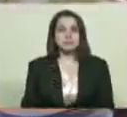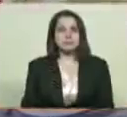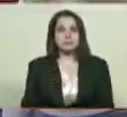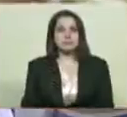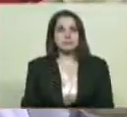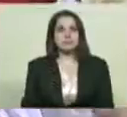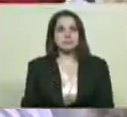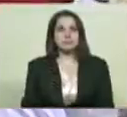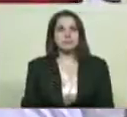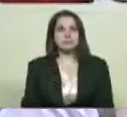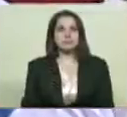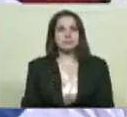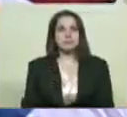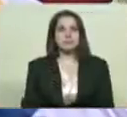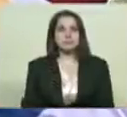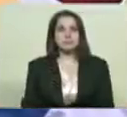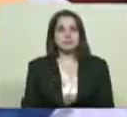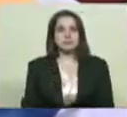Así que a prepararse, pues,